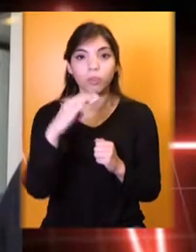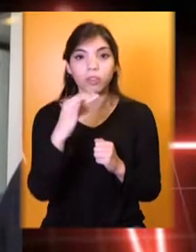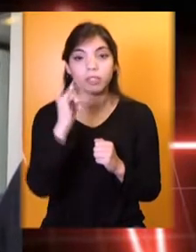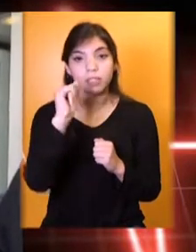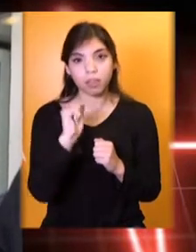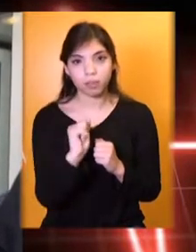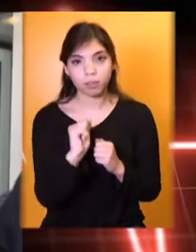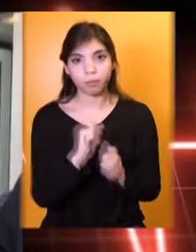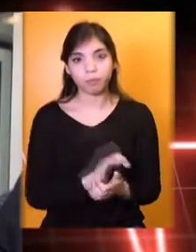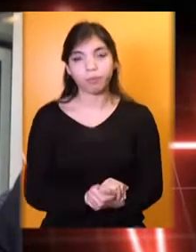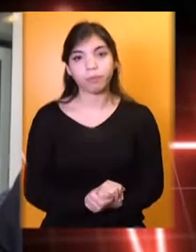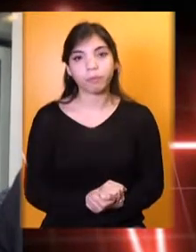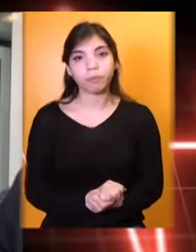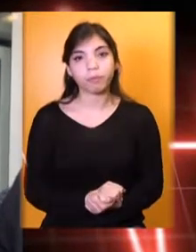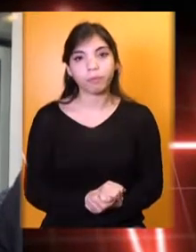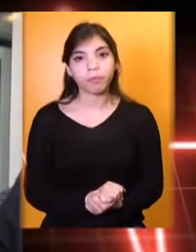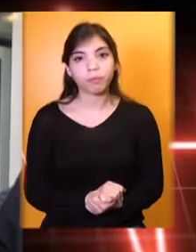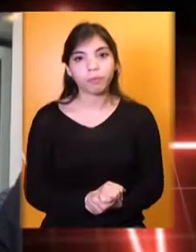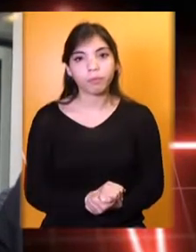Y de tal manera que